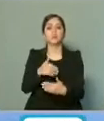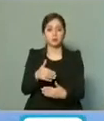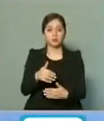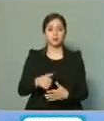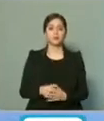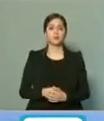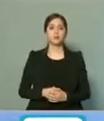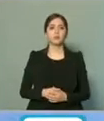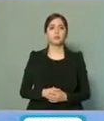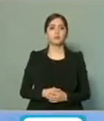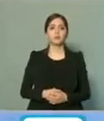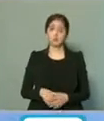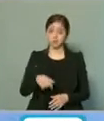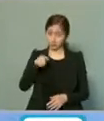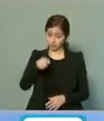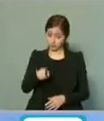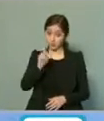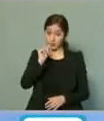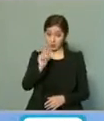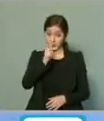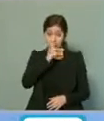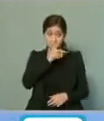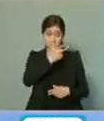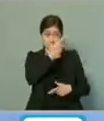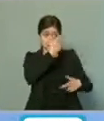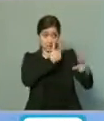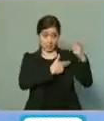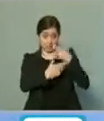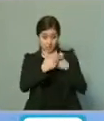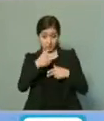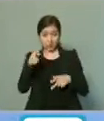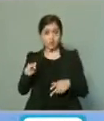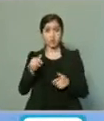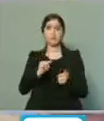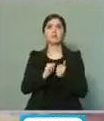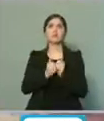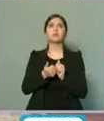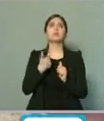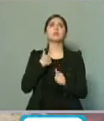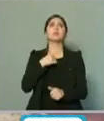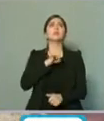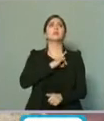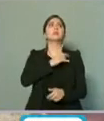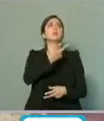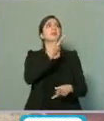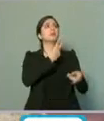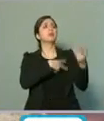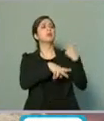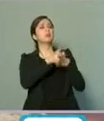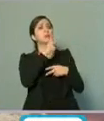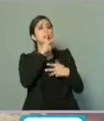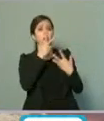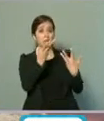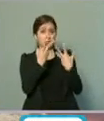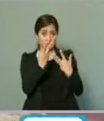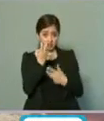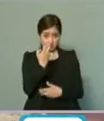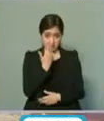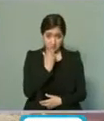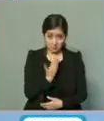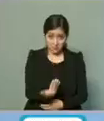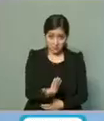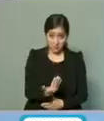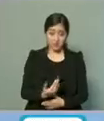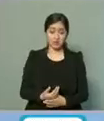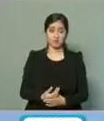no, le voy a decir a tu papá cuando regrese, o sea, crearles eso como miedito de, ay, no va a venir mi papá y me va a regañar, ¿está bien? Pues